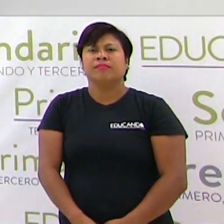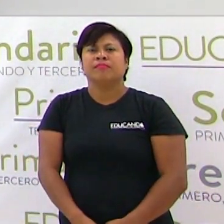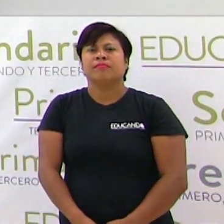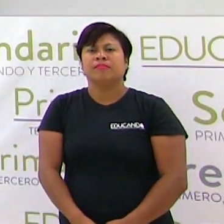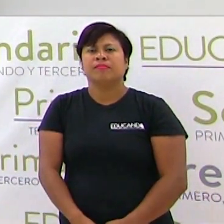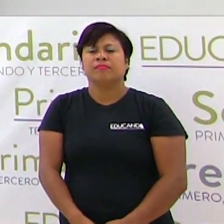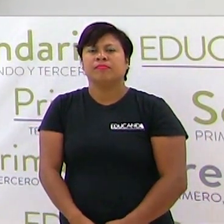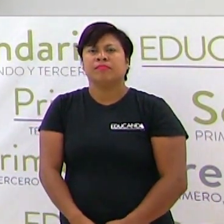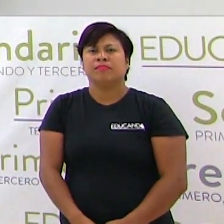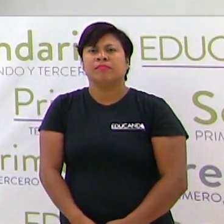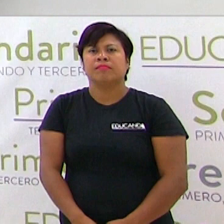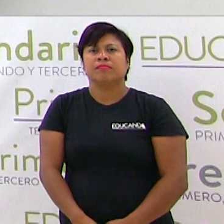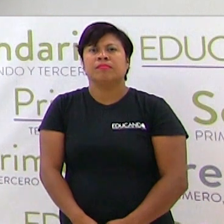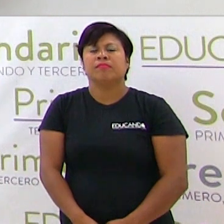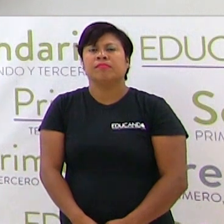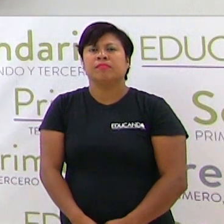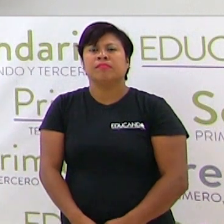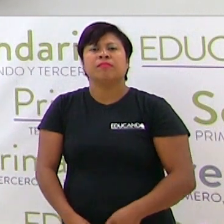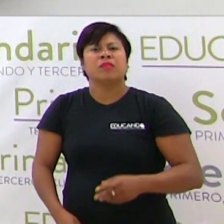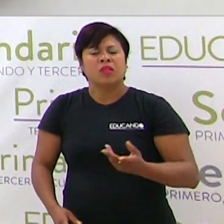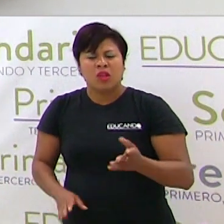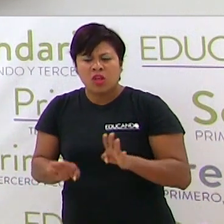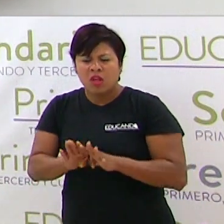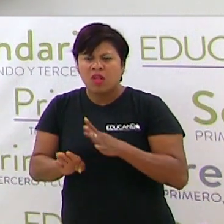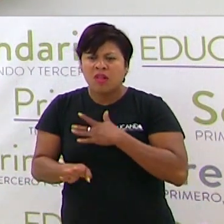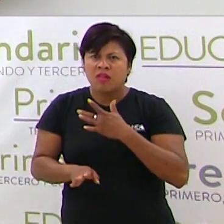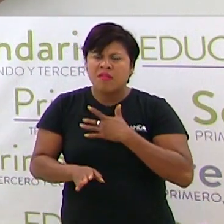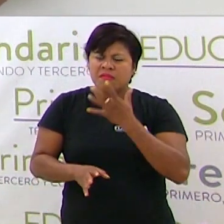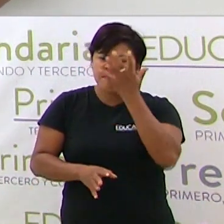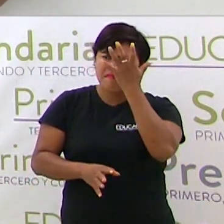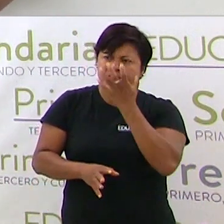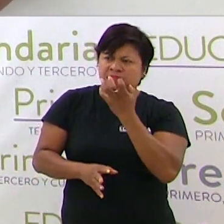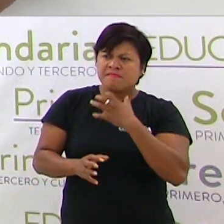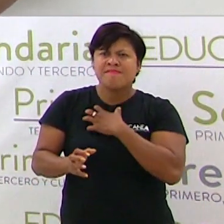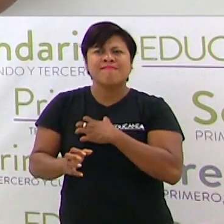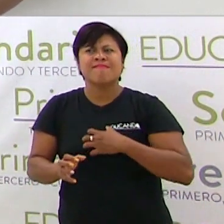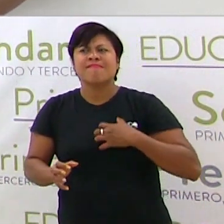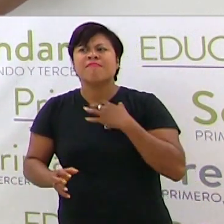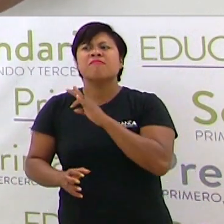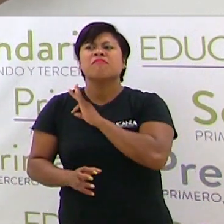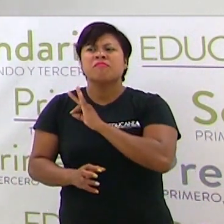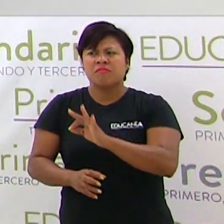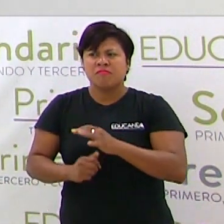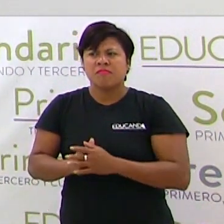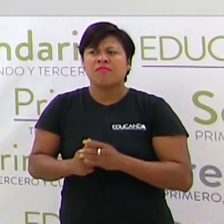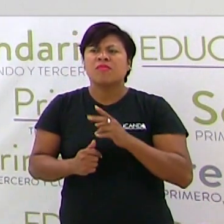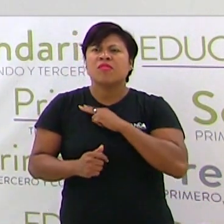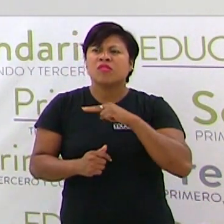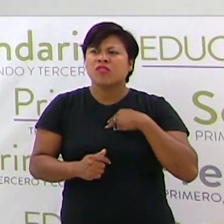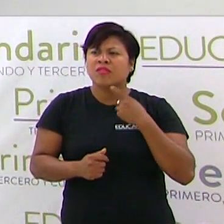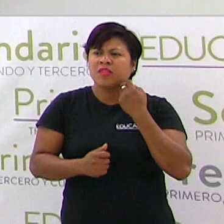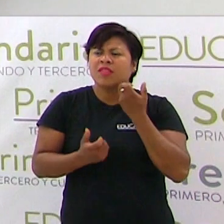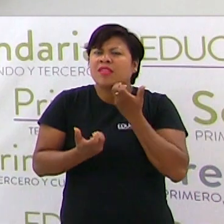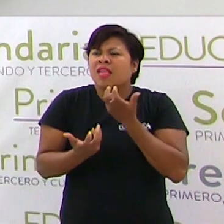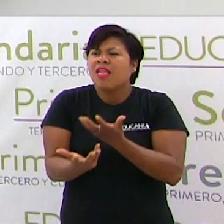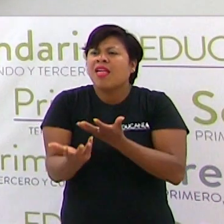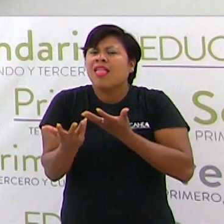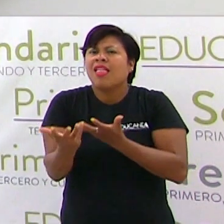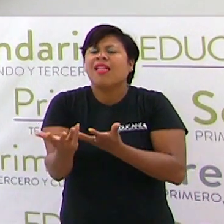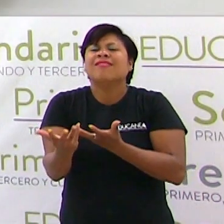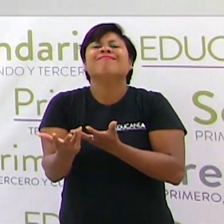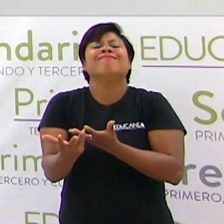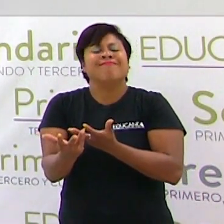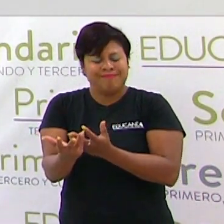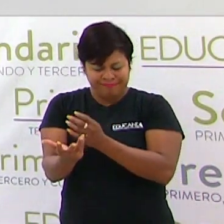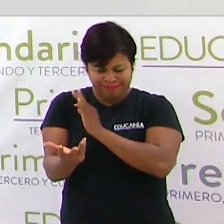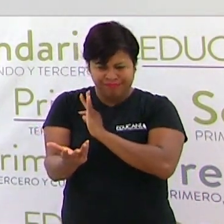los sentimientos, los estados de ánimo, nuestros deseos, todo eso podemos